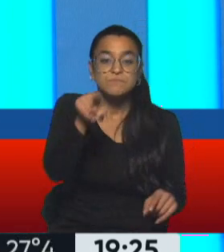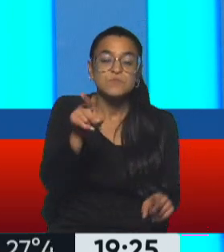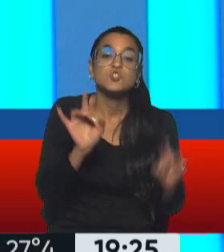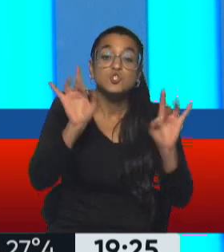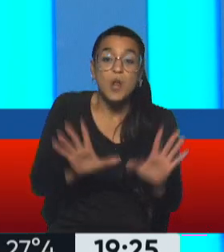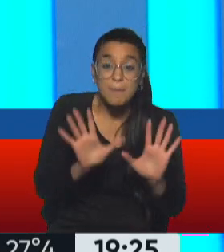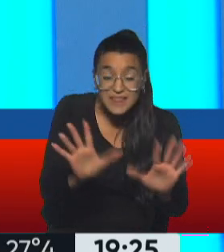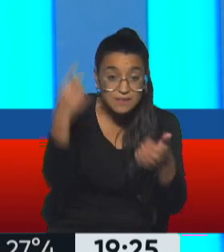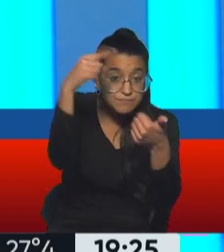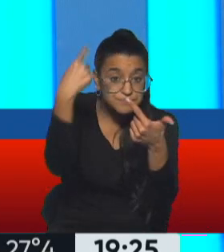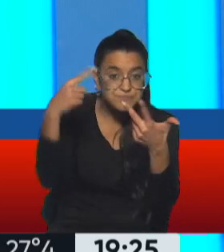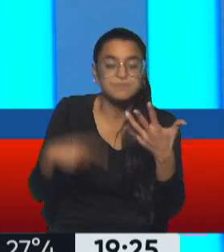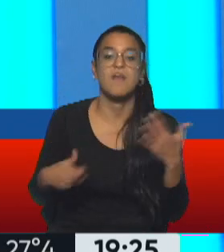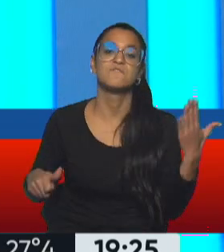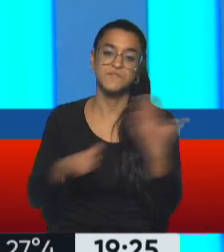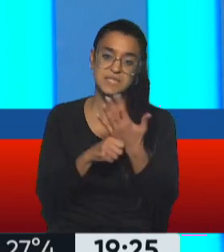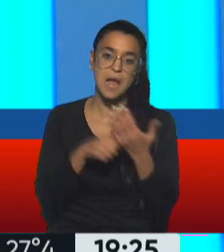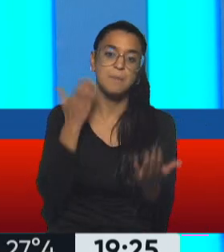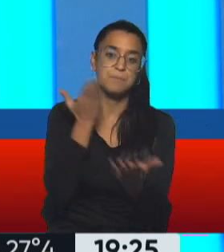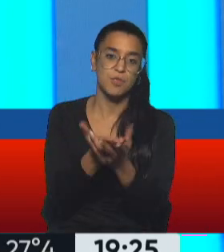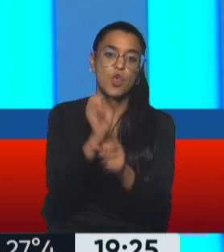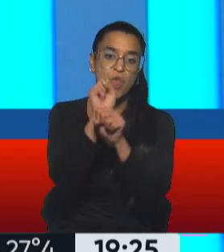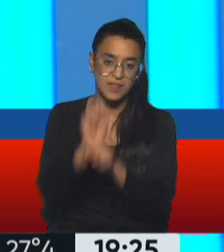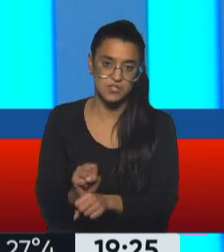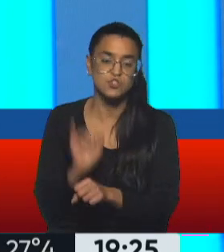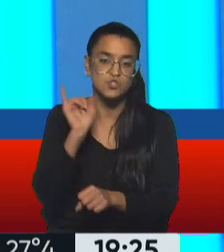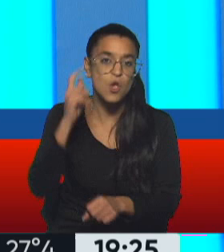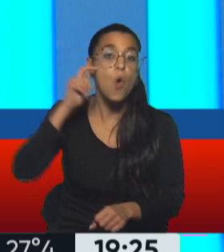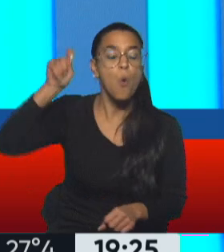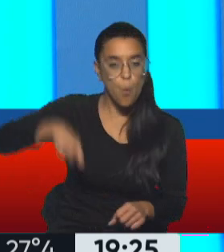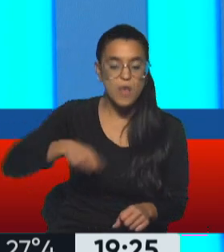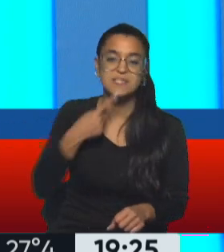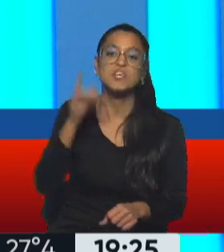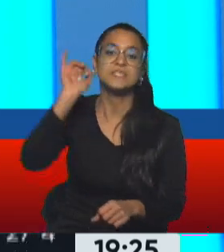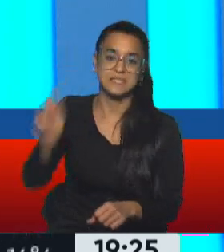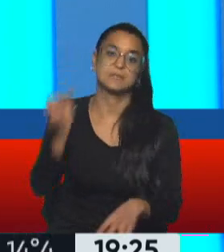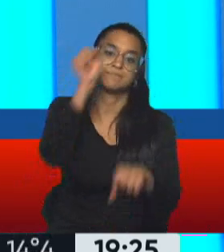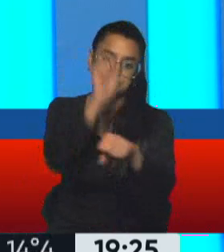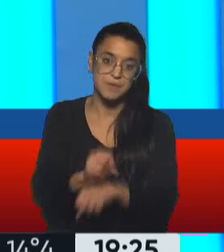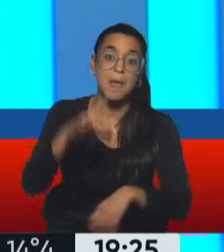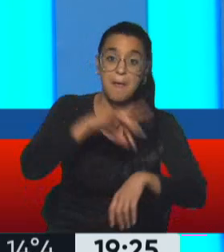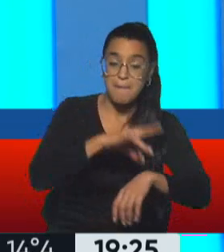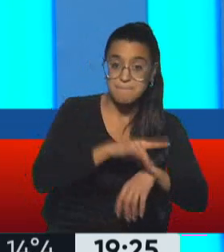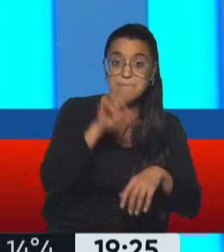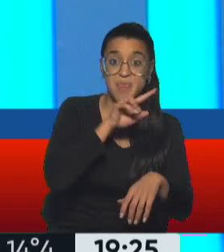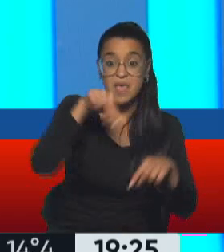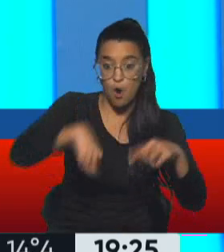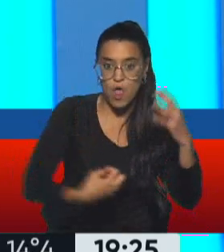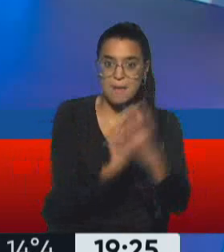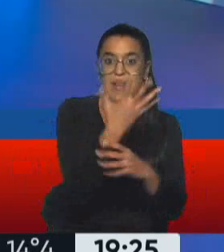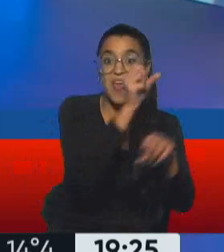solos elementos, el fiscal pidió la detención, el juez concedió la detención, la médica fue detenida esta